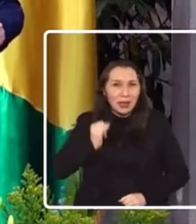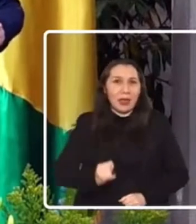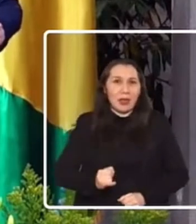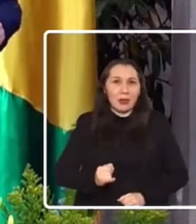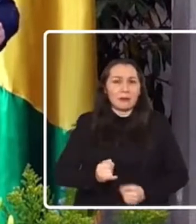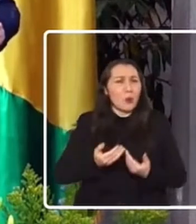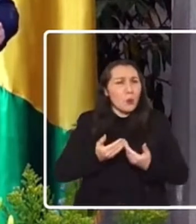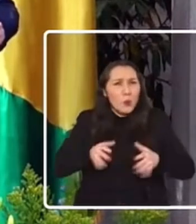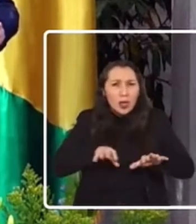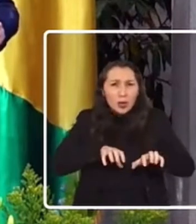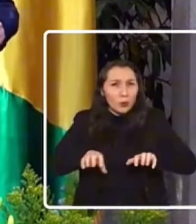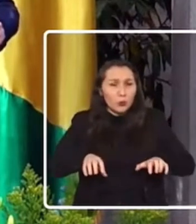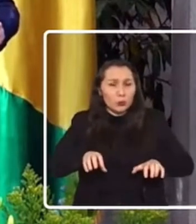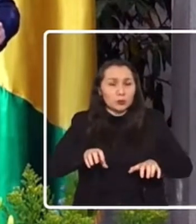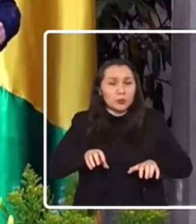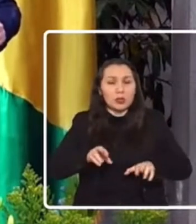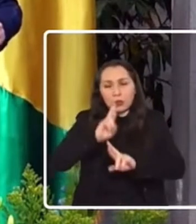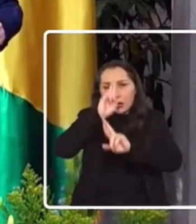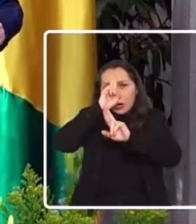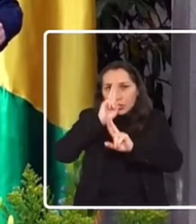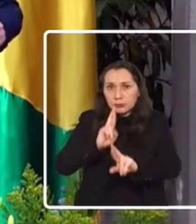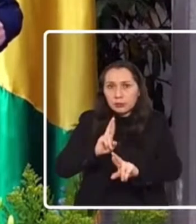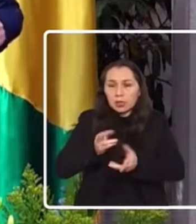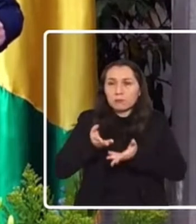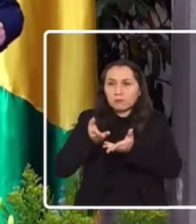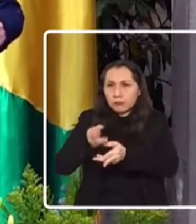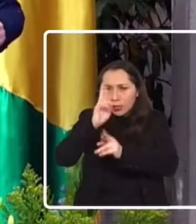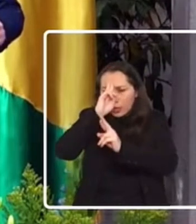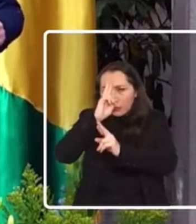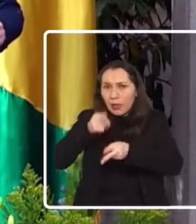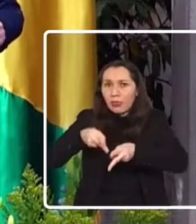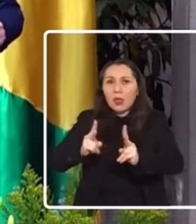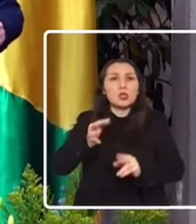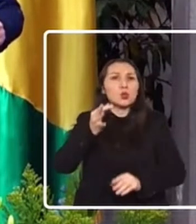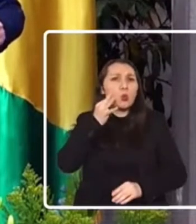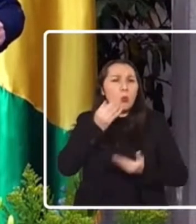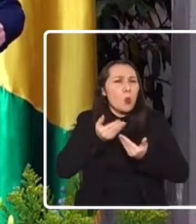a todo evento, respete y haga respetar a los derechos humanos en cualquier lugar.